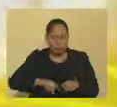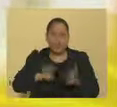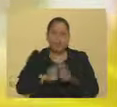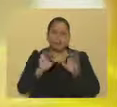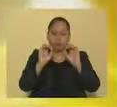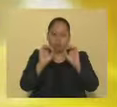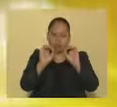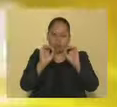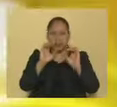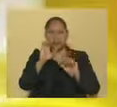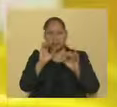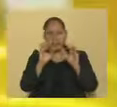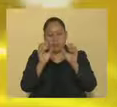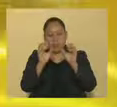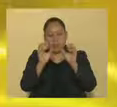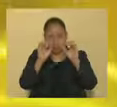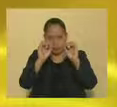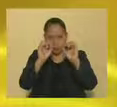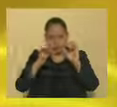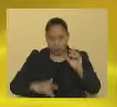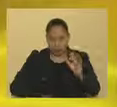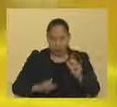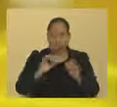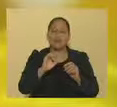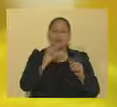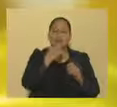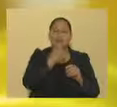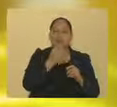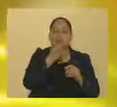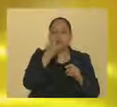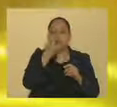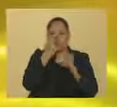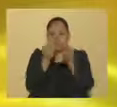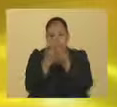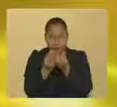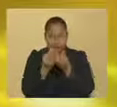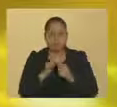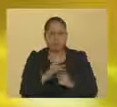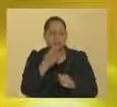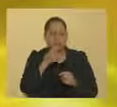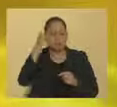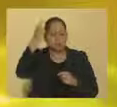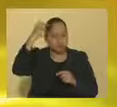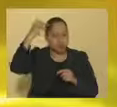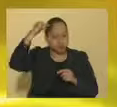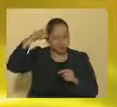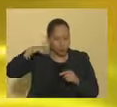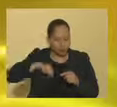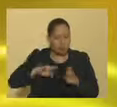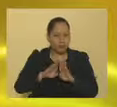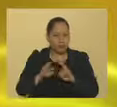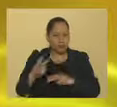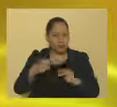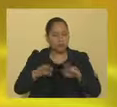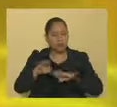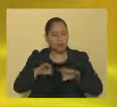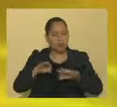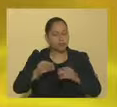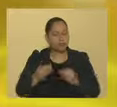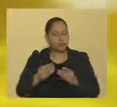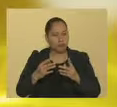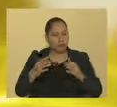testículos. Al estimular las gónadas, son las que nos producen las hormonas